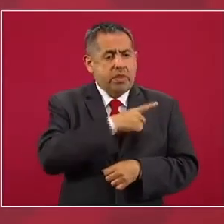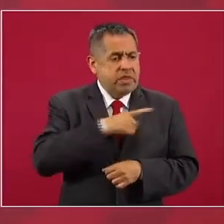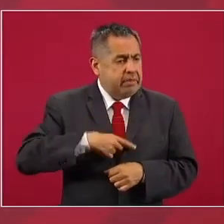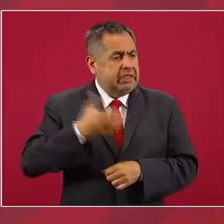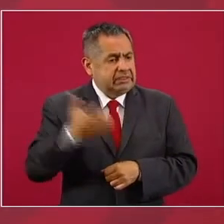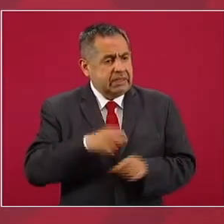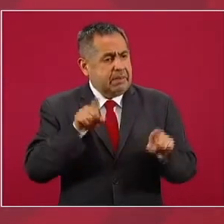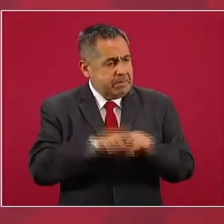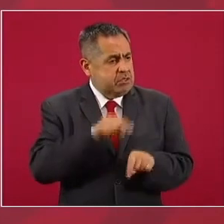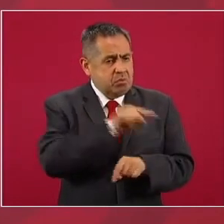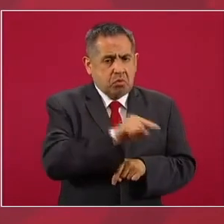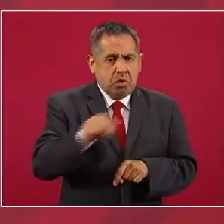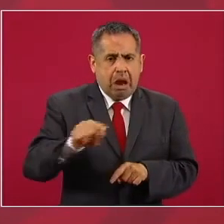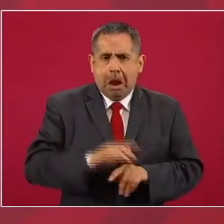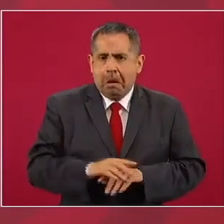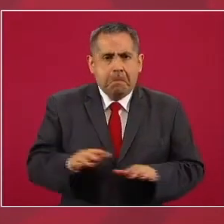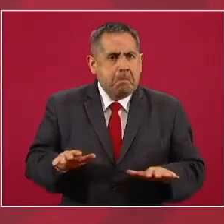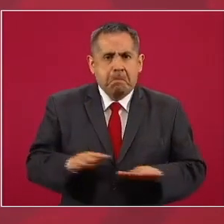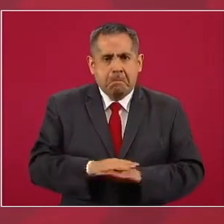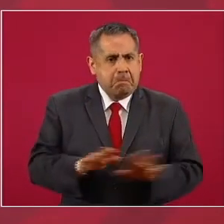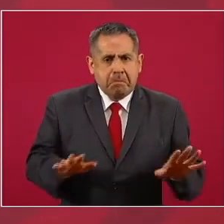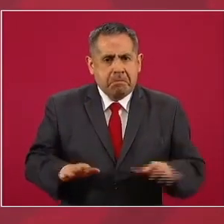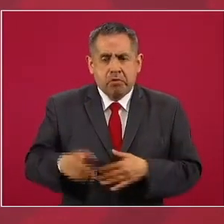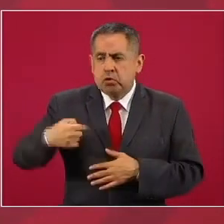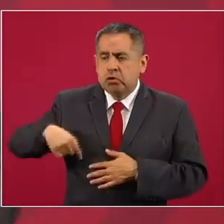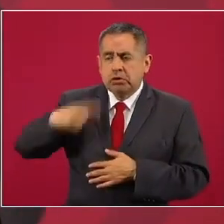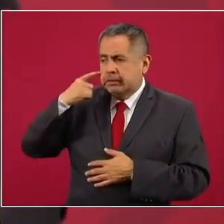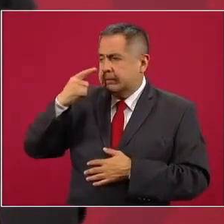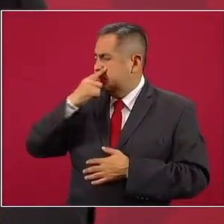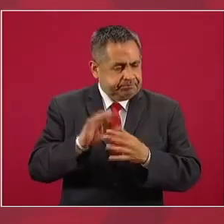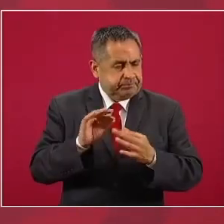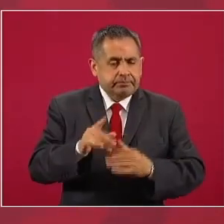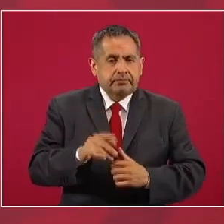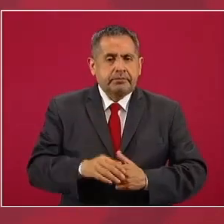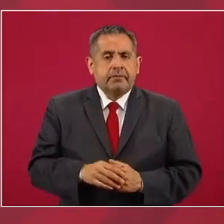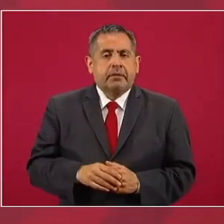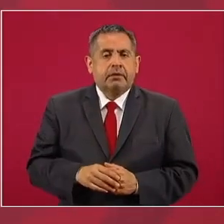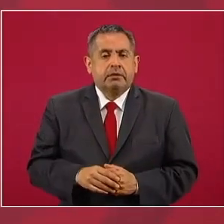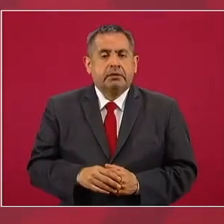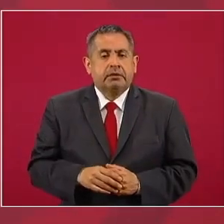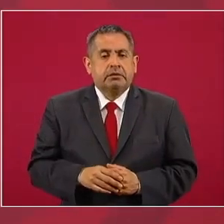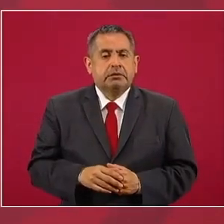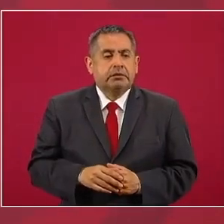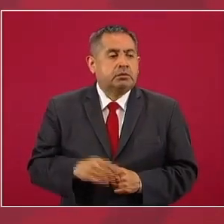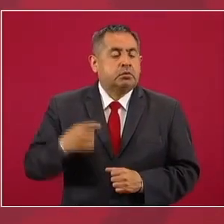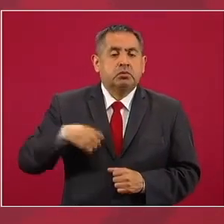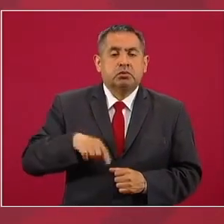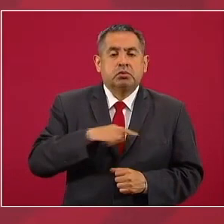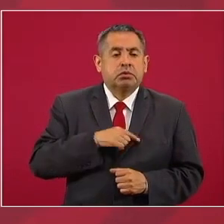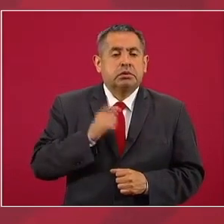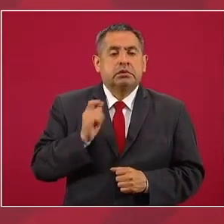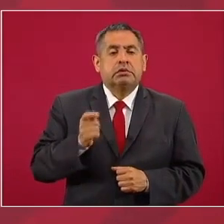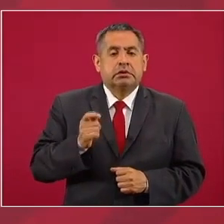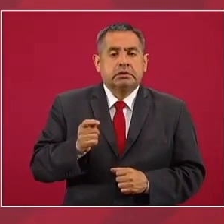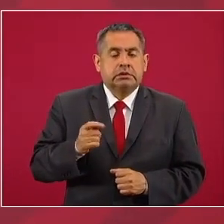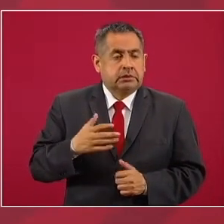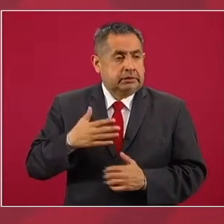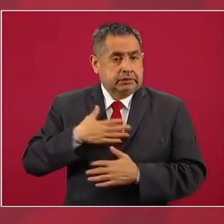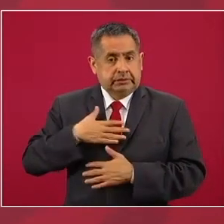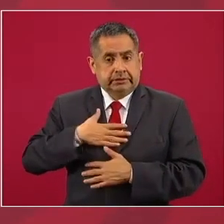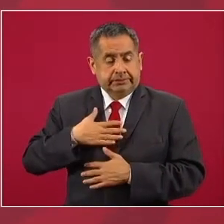mismo. Esto es por convicción. Nosotros, de lo que